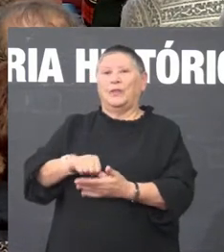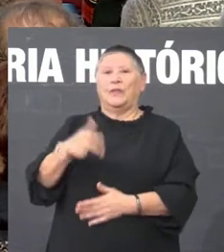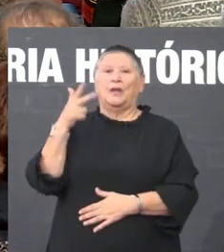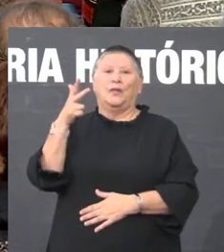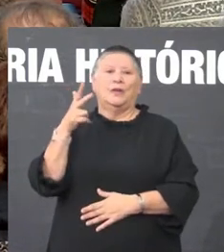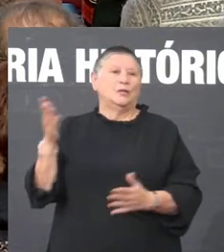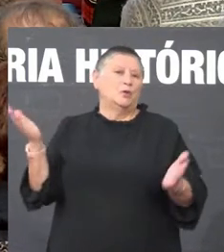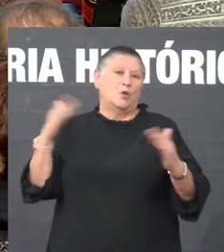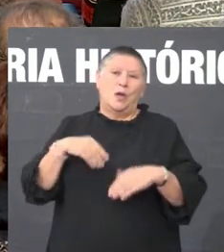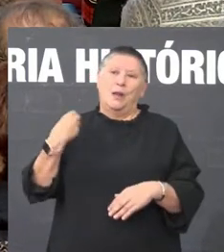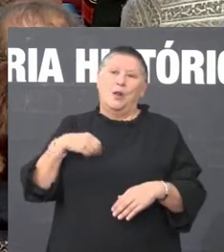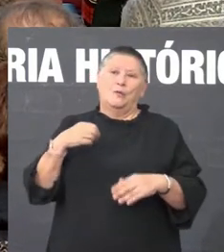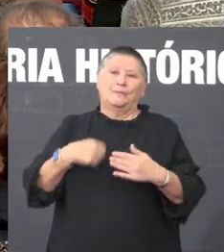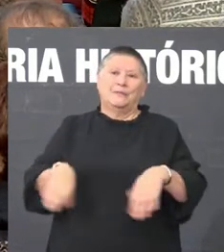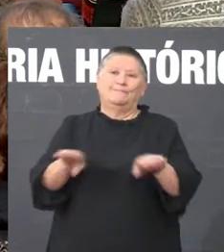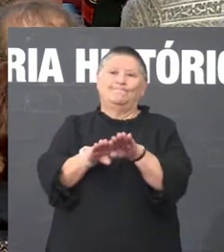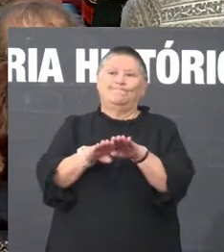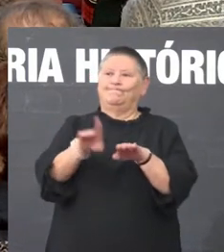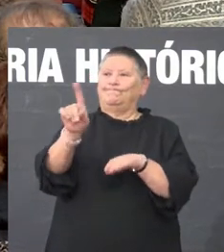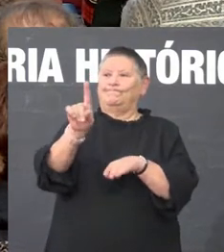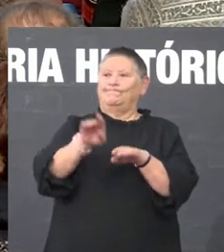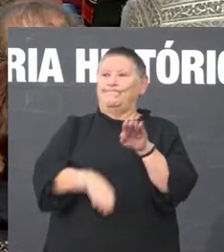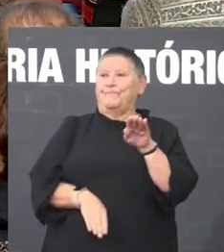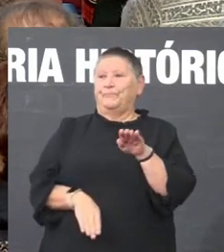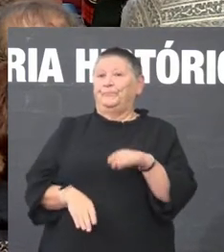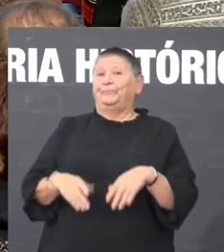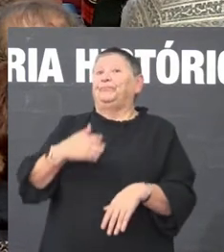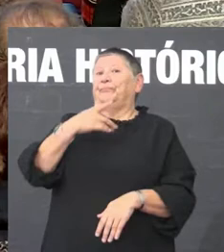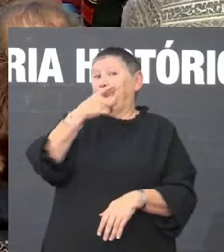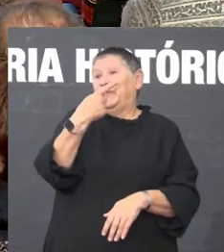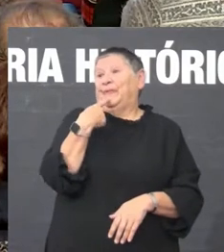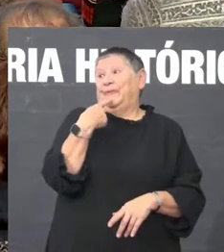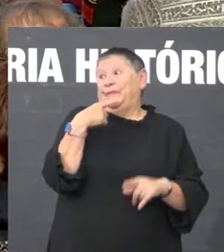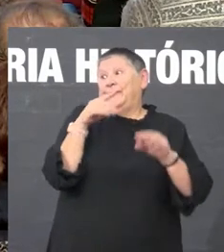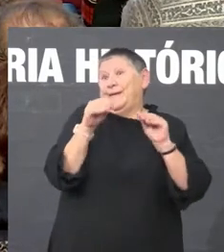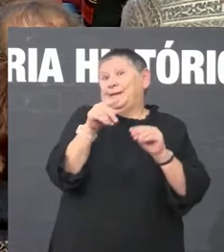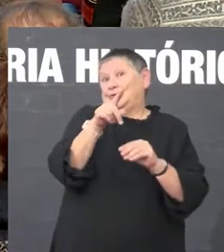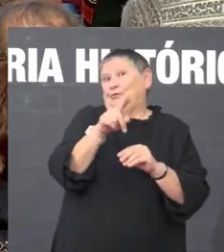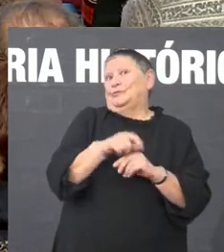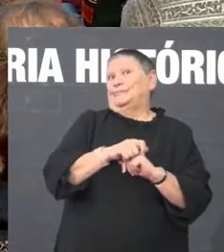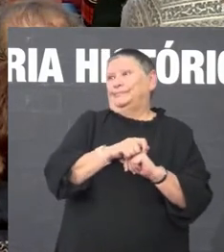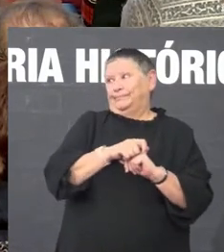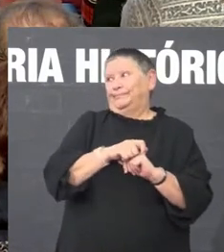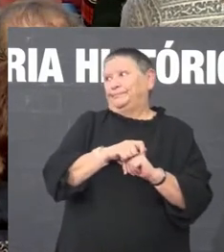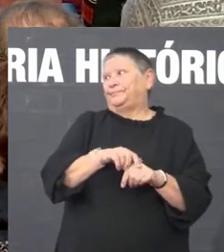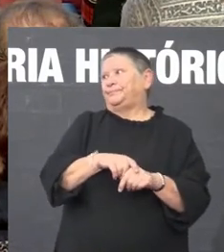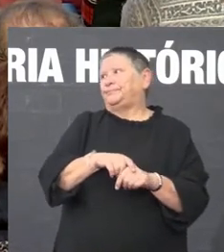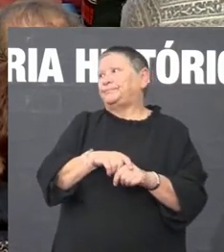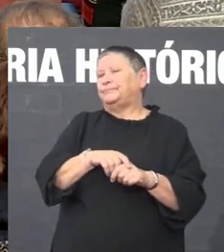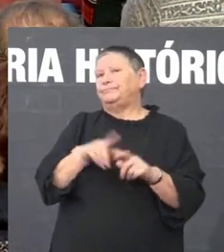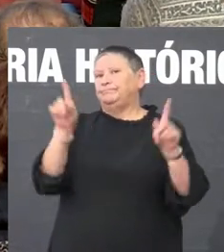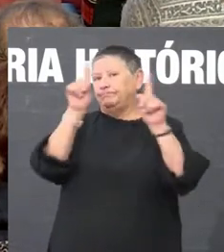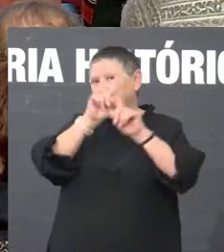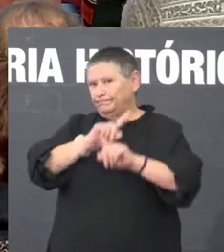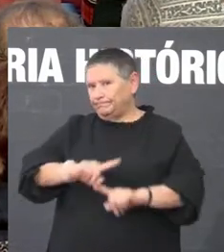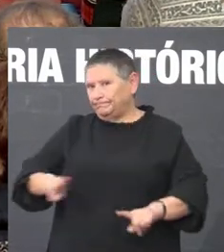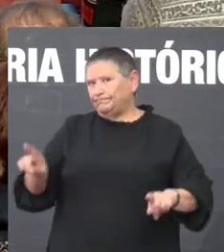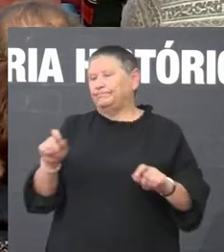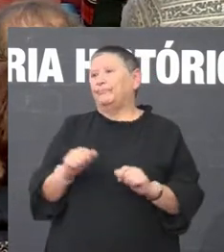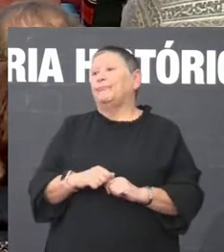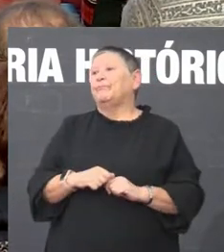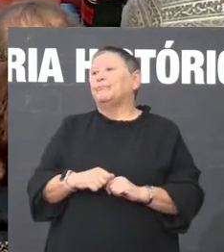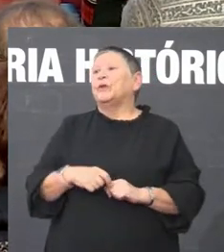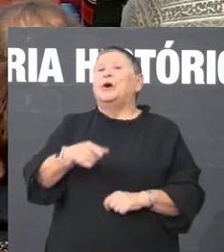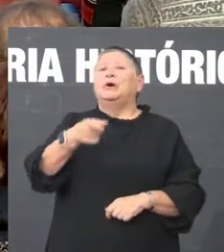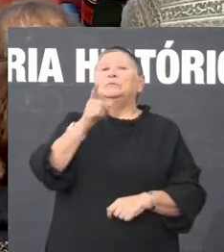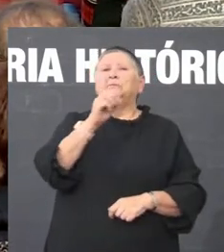que ustedes. Porque en el fondo se está diciendo eso, en el fondo se está diciendo esto, ¿no? Paje también, pues que no solo el